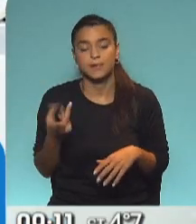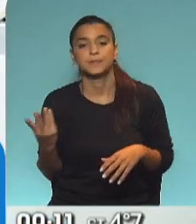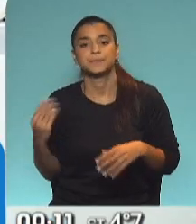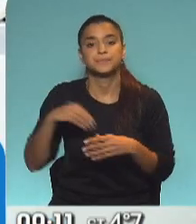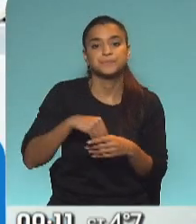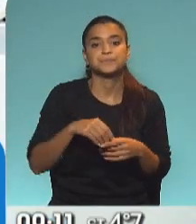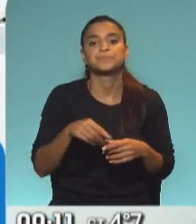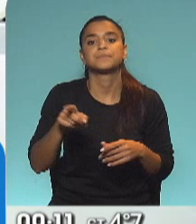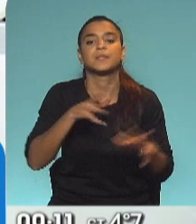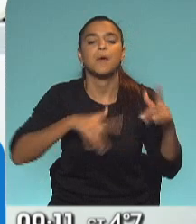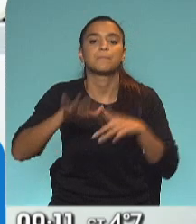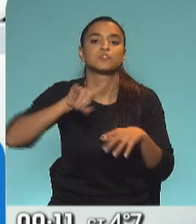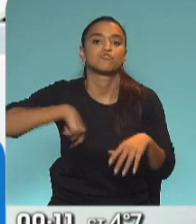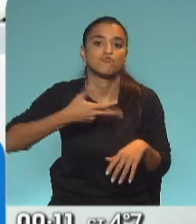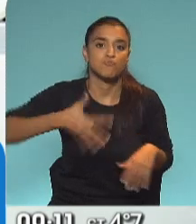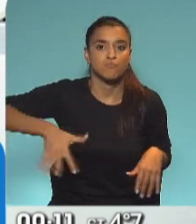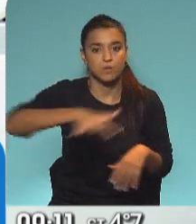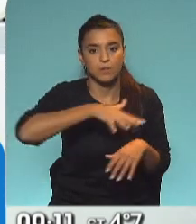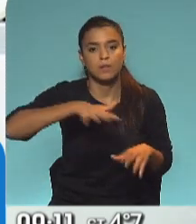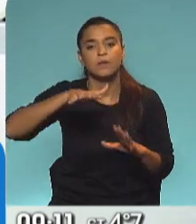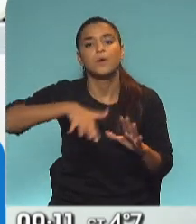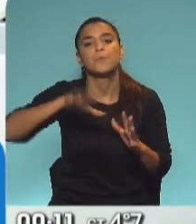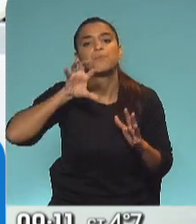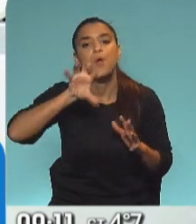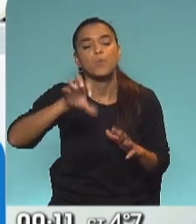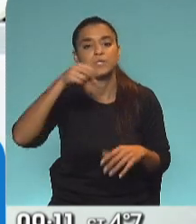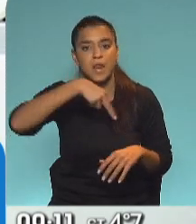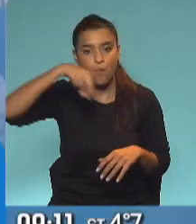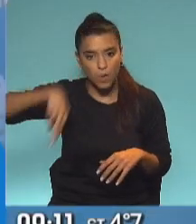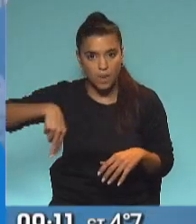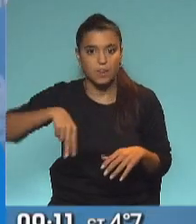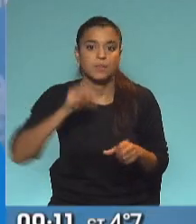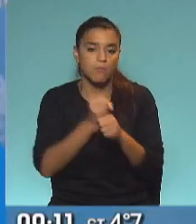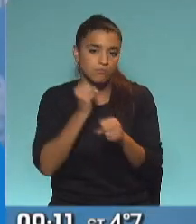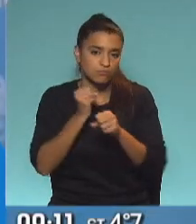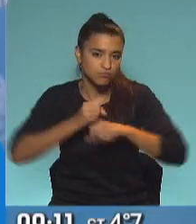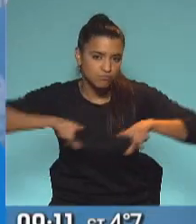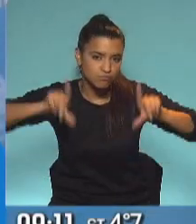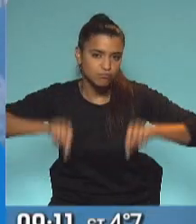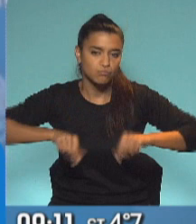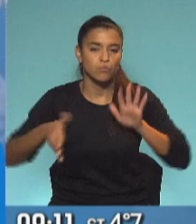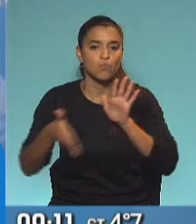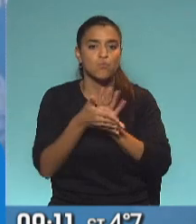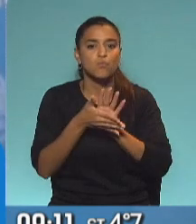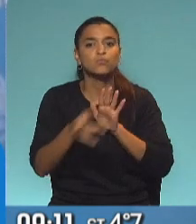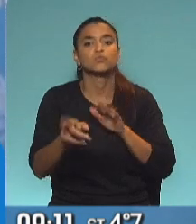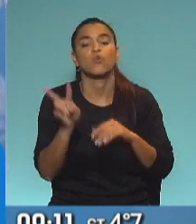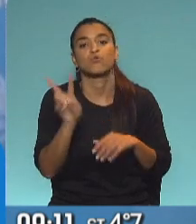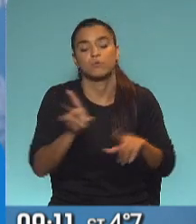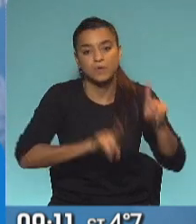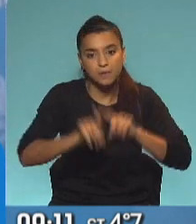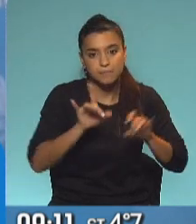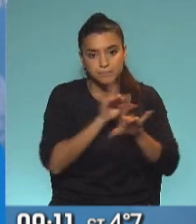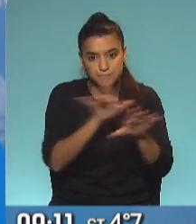incorpora a la transmisión comunitaria áreas de la provincia de Neuquén que están trabajando intensamente en conjunto las dos direcciones